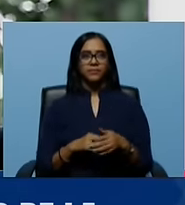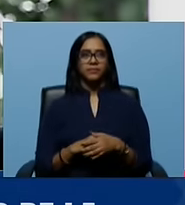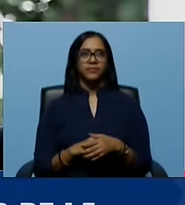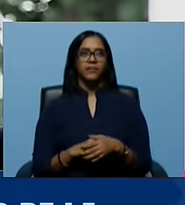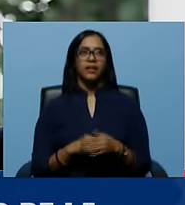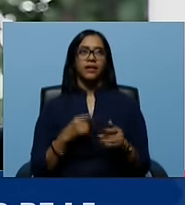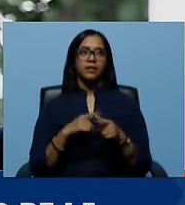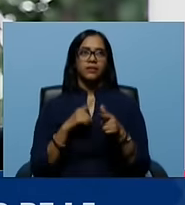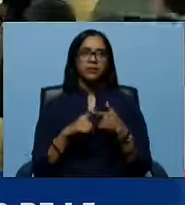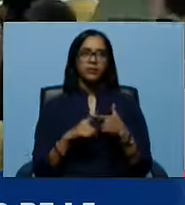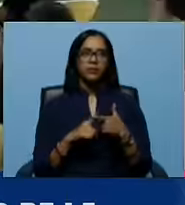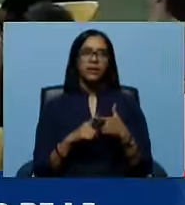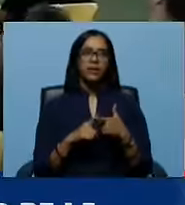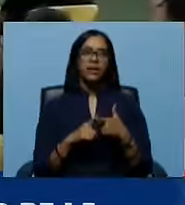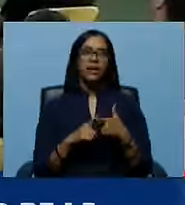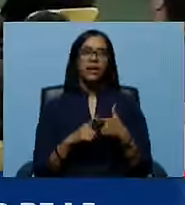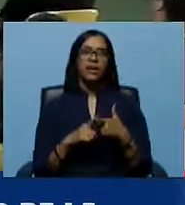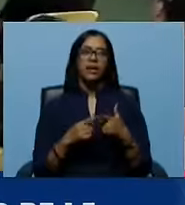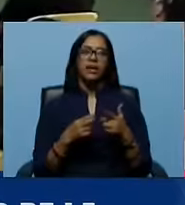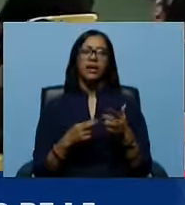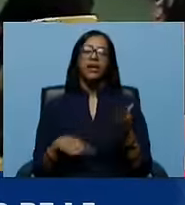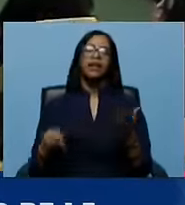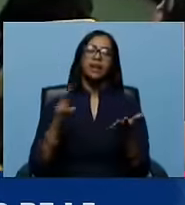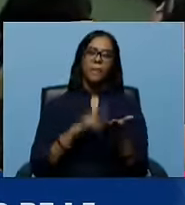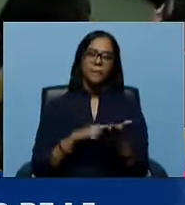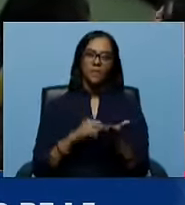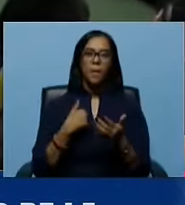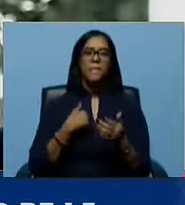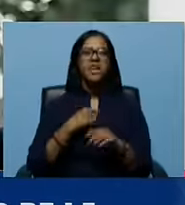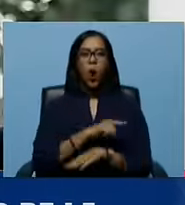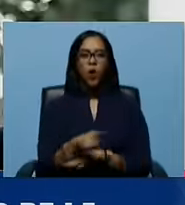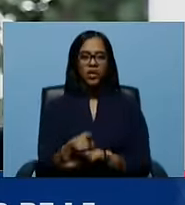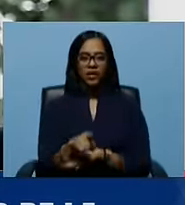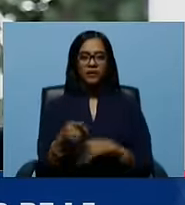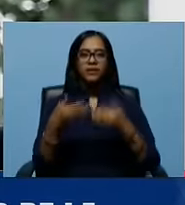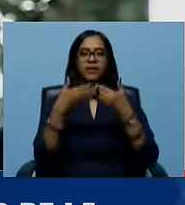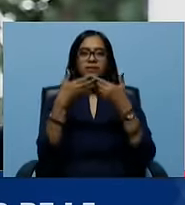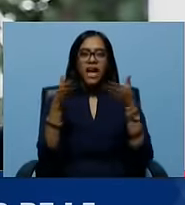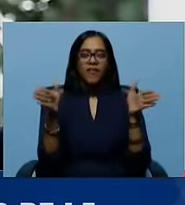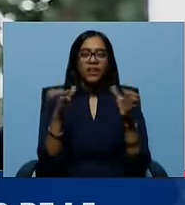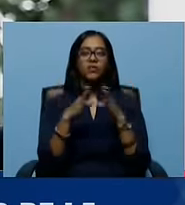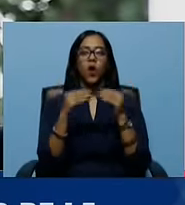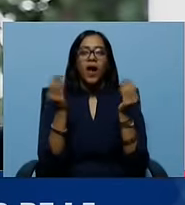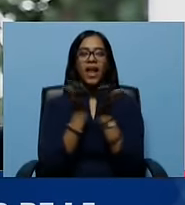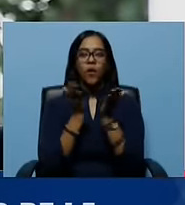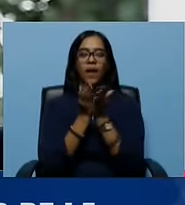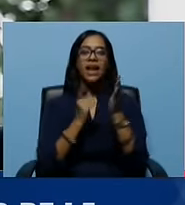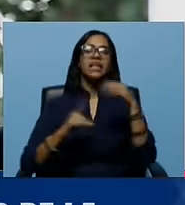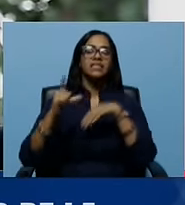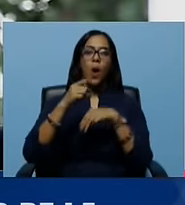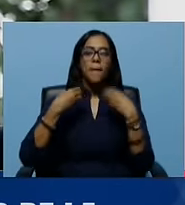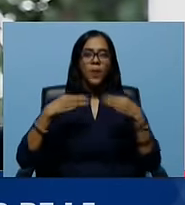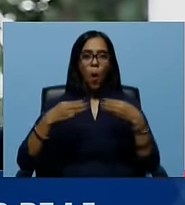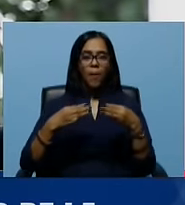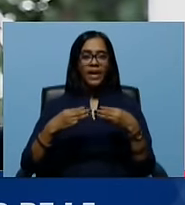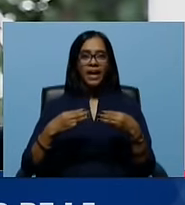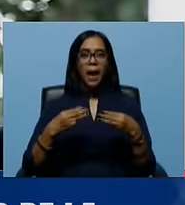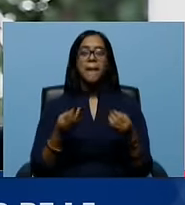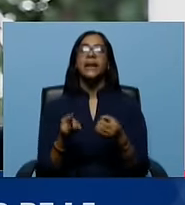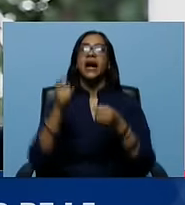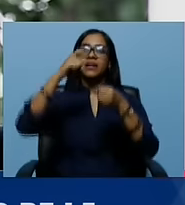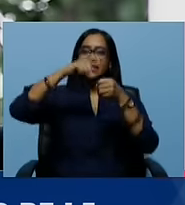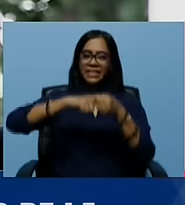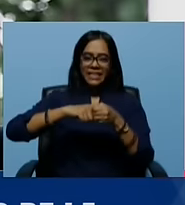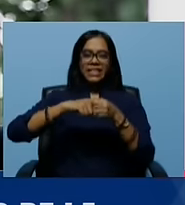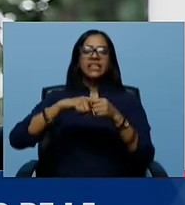Así que ratifico mi orden de que se abran todas las escuelas y liceos públicos para la incorporación